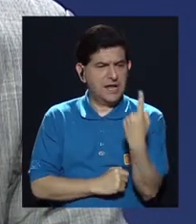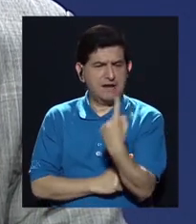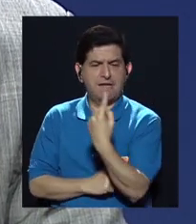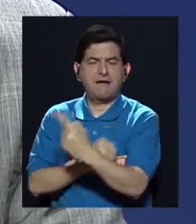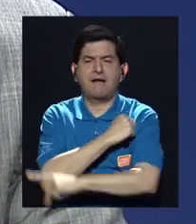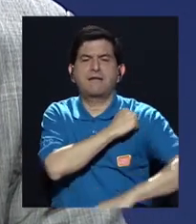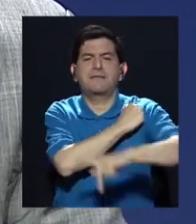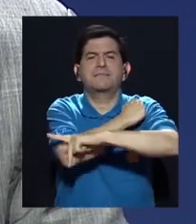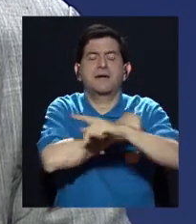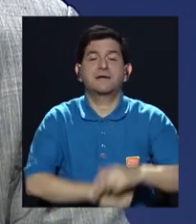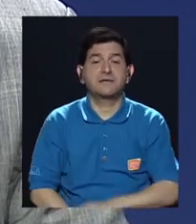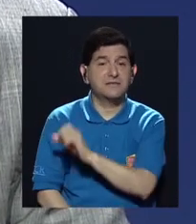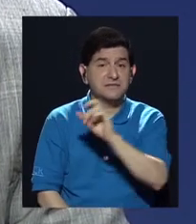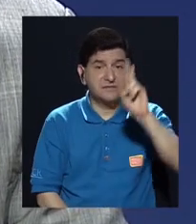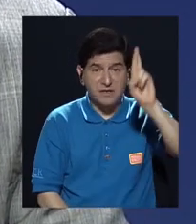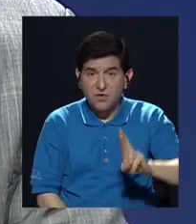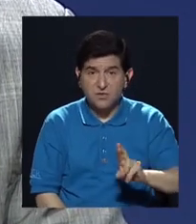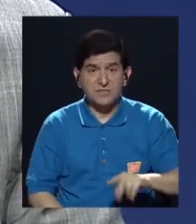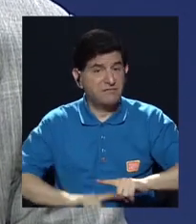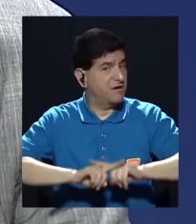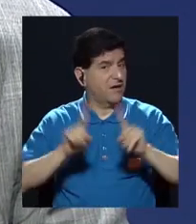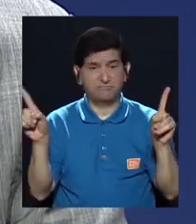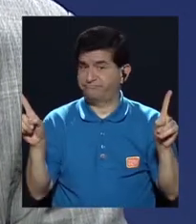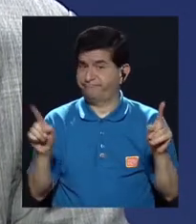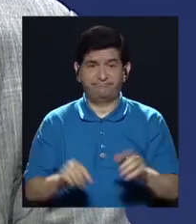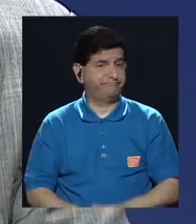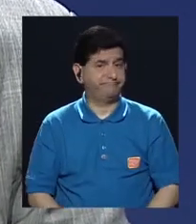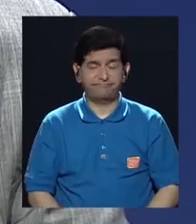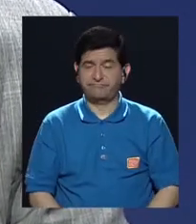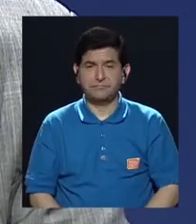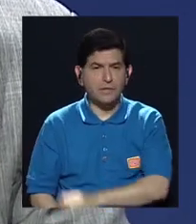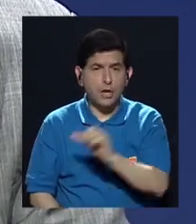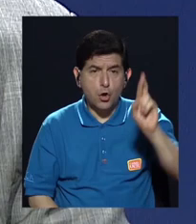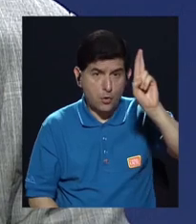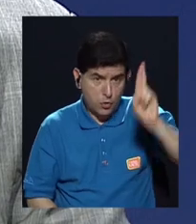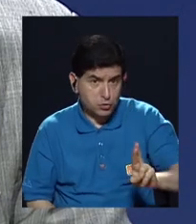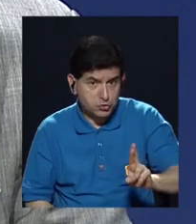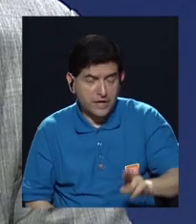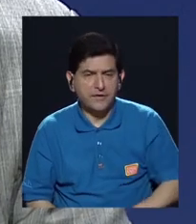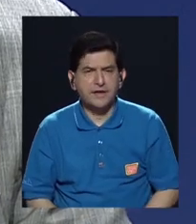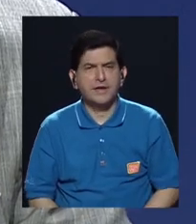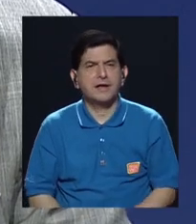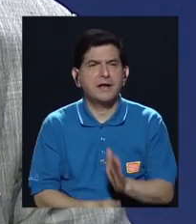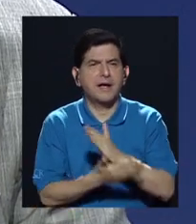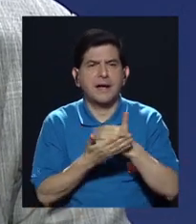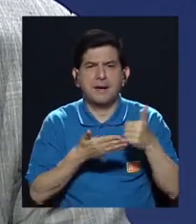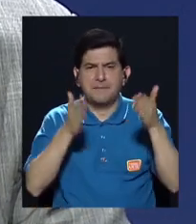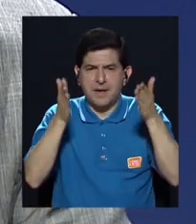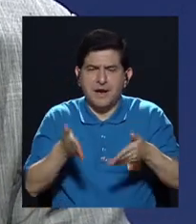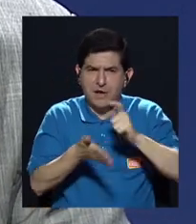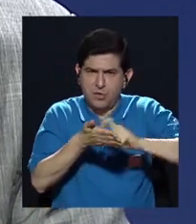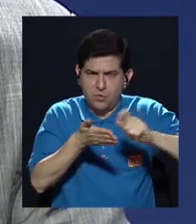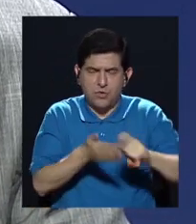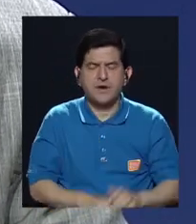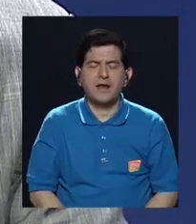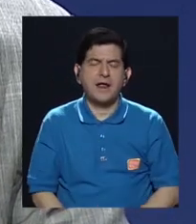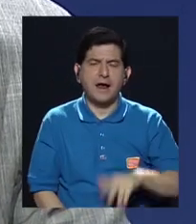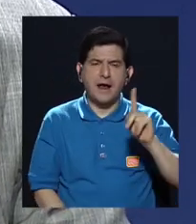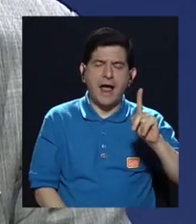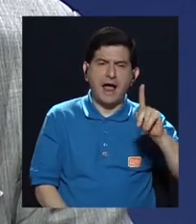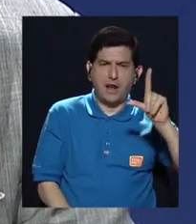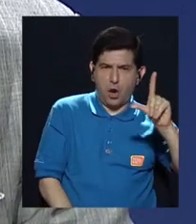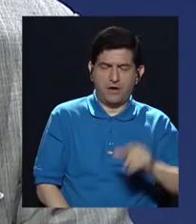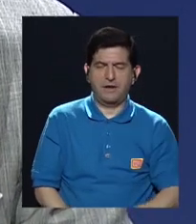cada uno de nuestros países, y Costa Rica no fue la excepción. Costa Rica fue, para algunos autores, entre ellos Kyle